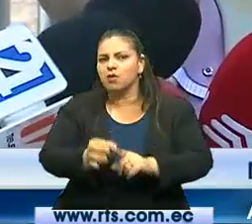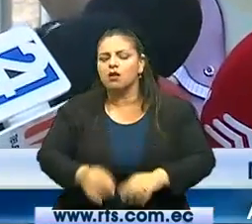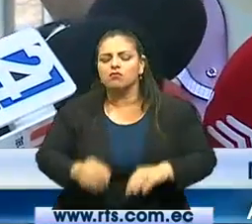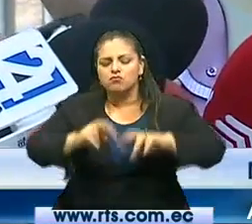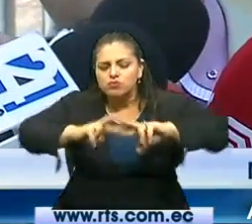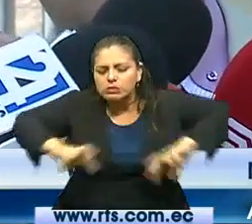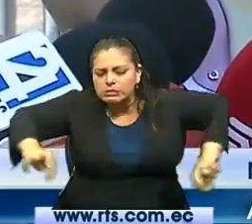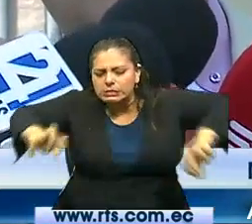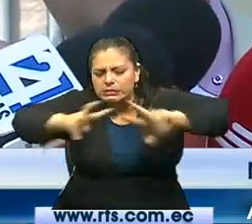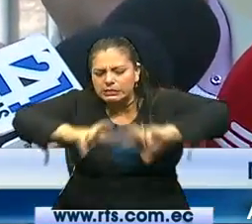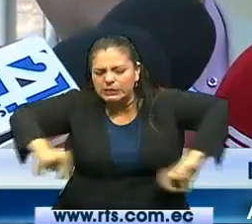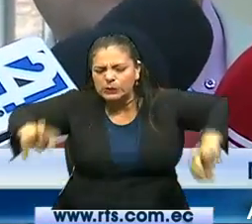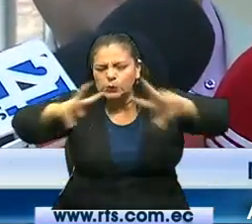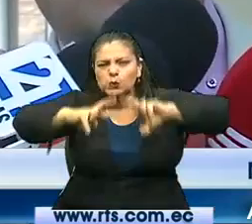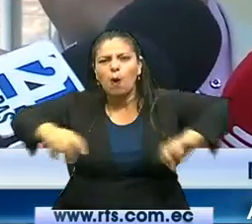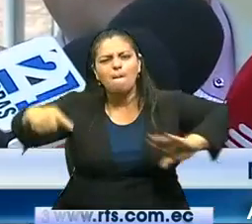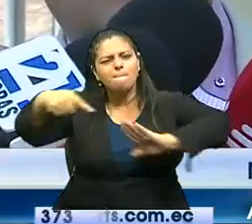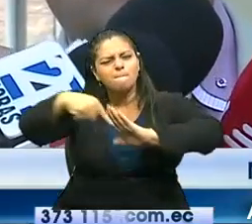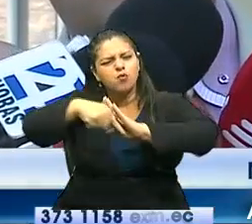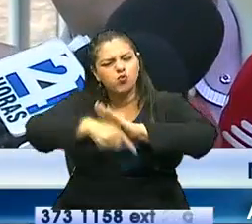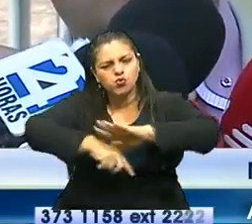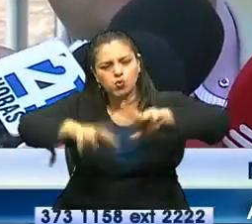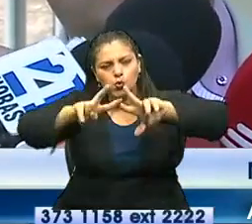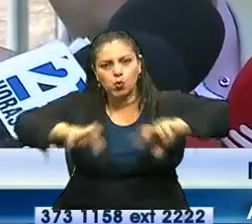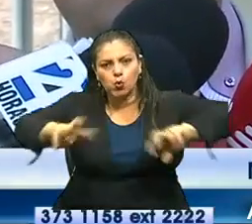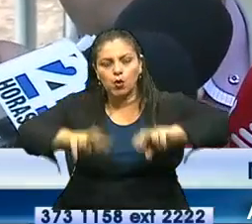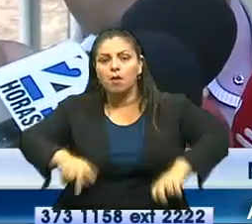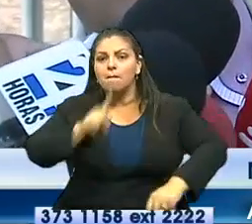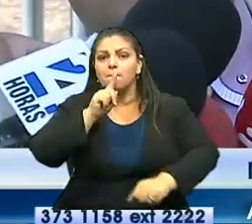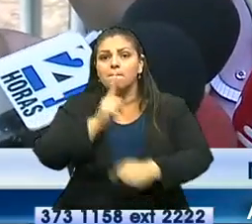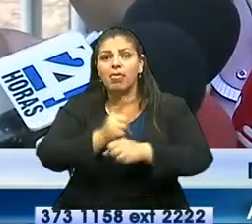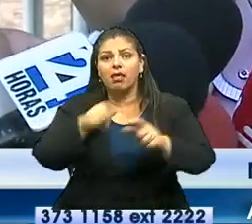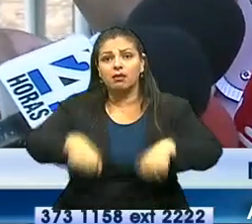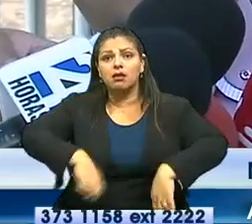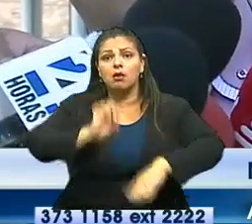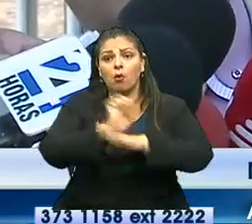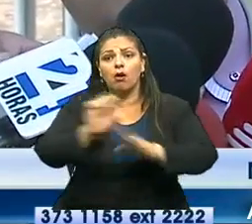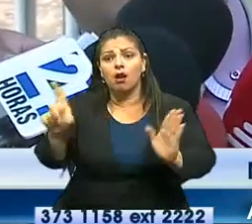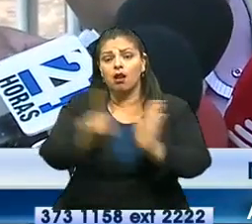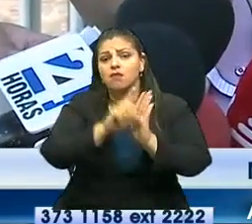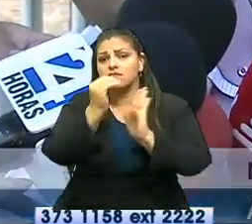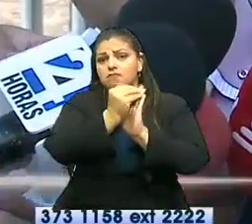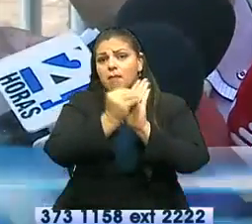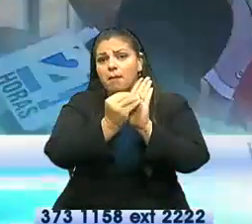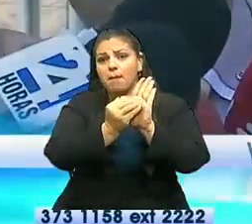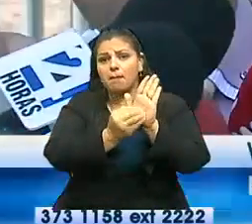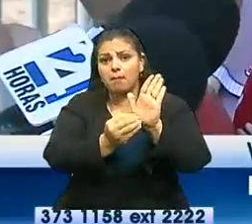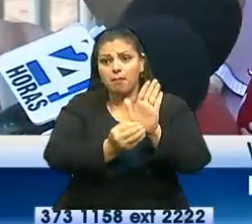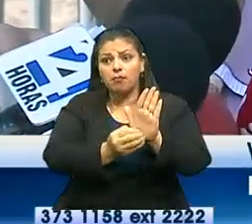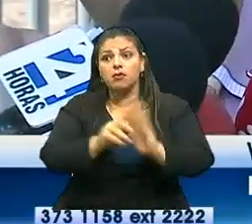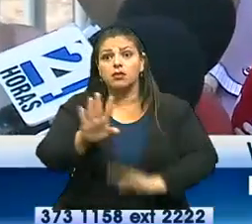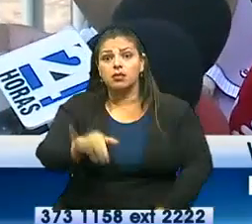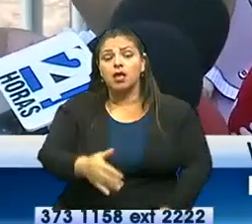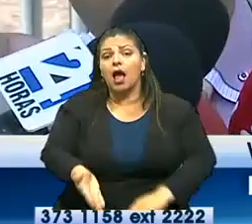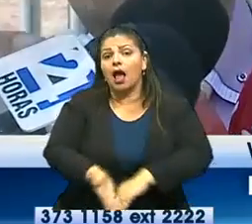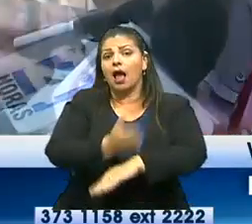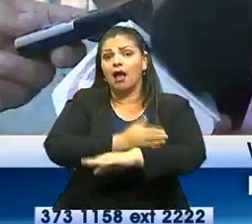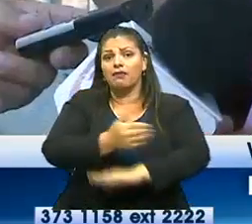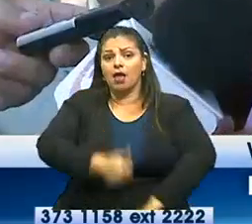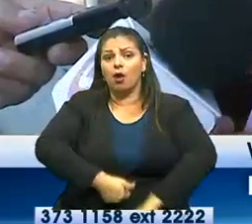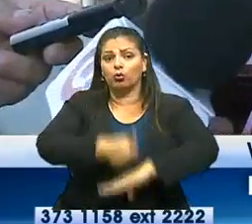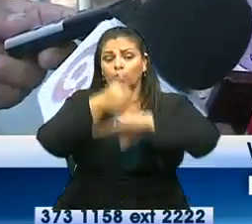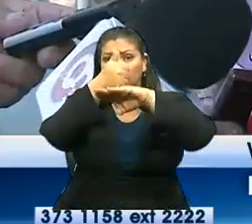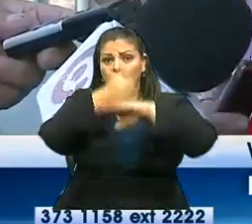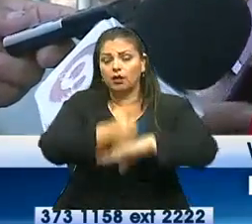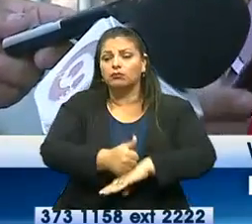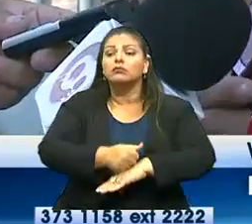Pero seguramente Brasil es un estado, el Ecuador es un estado soberano que tiene sus leyes y aquí debió haber también tenido una autorización judicial para obtener estos videos. ¿Cuál